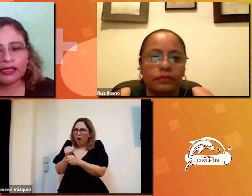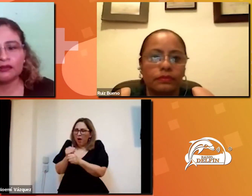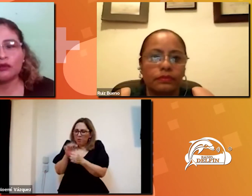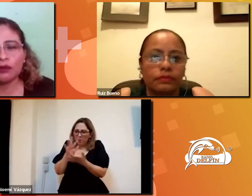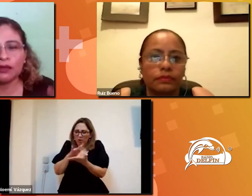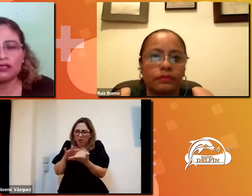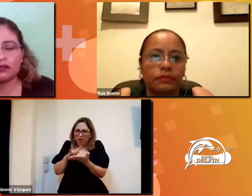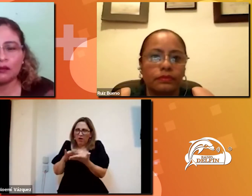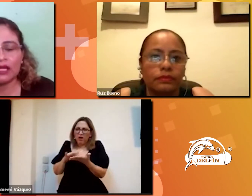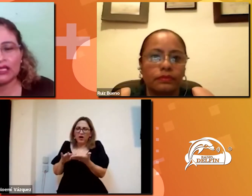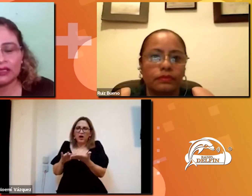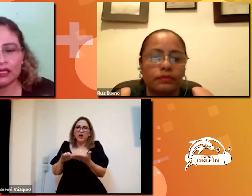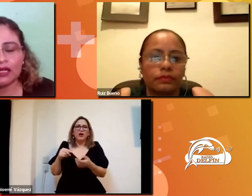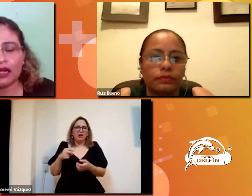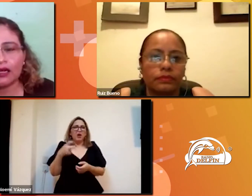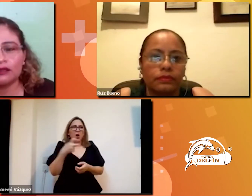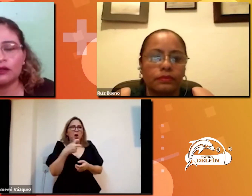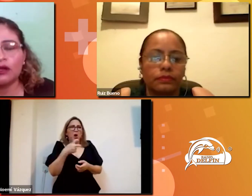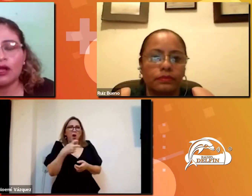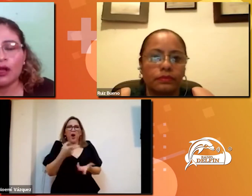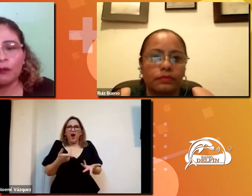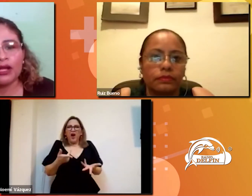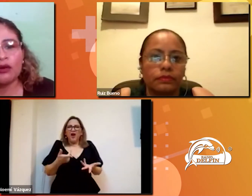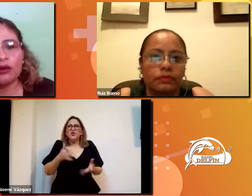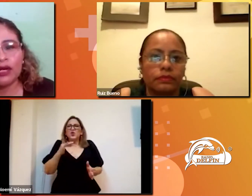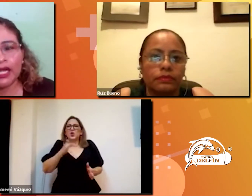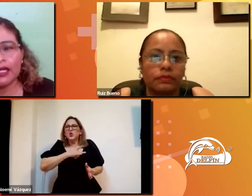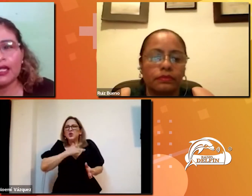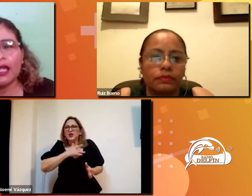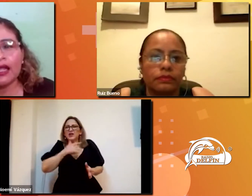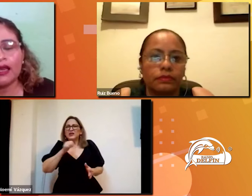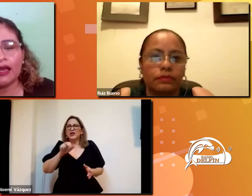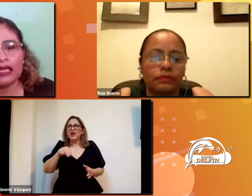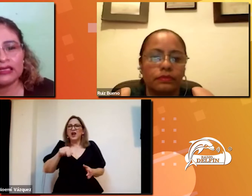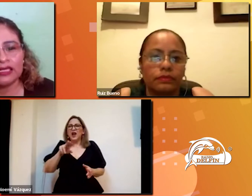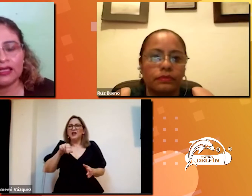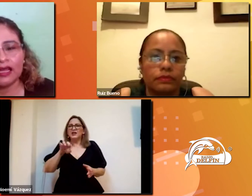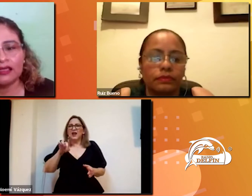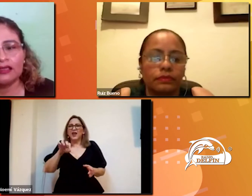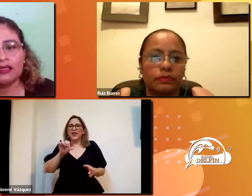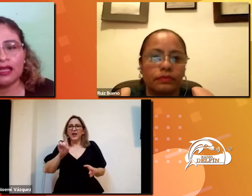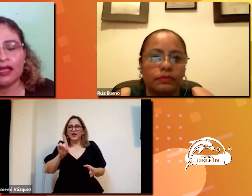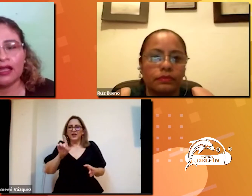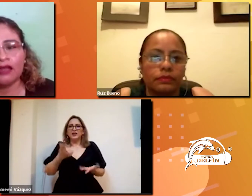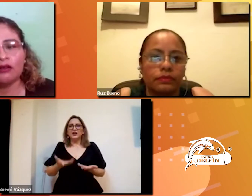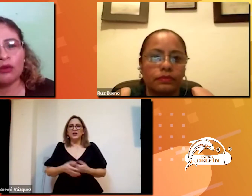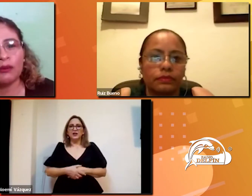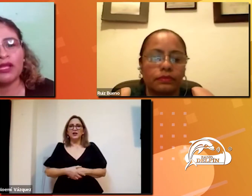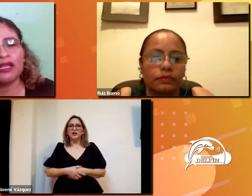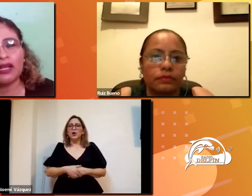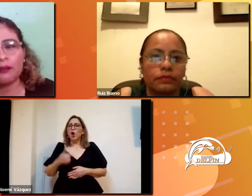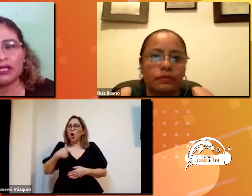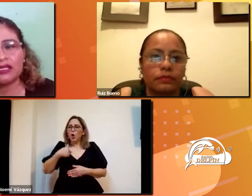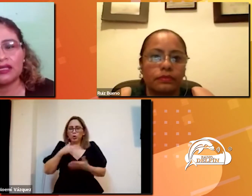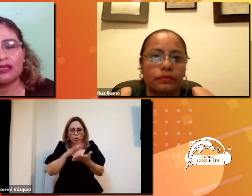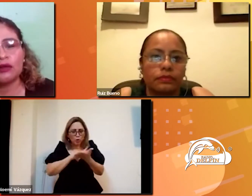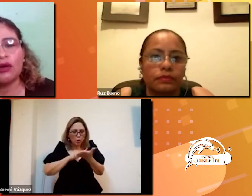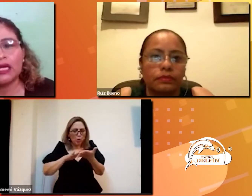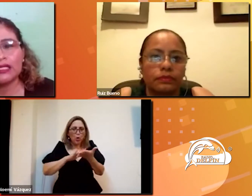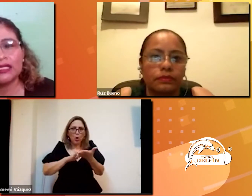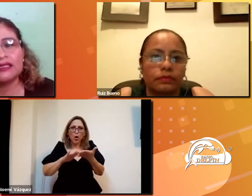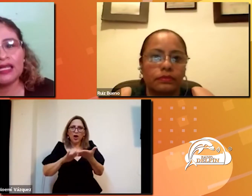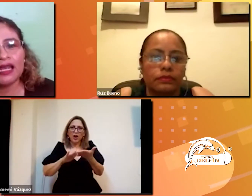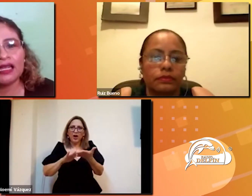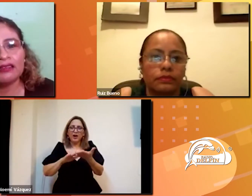la ansiedad. Tú lo mencionabas así a rasgo, pero leí que la ansiedad lo vienen